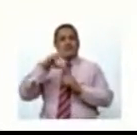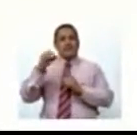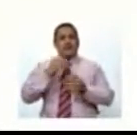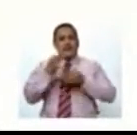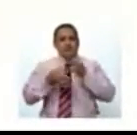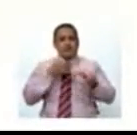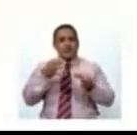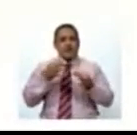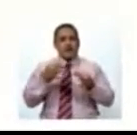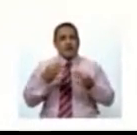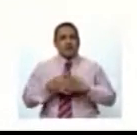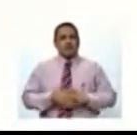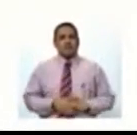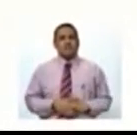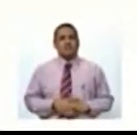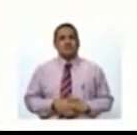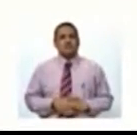dice, bueno,